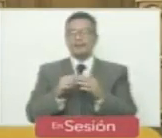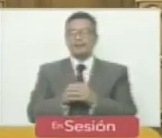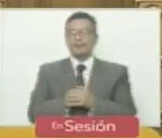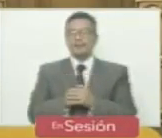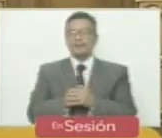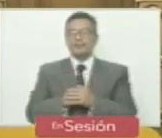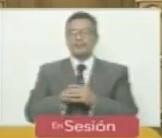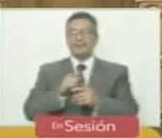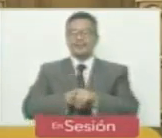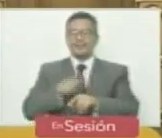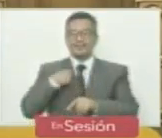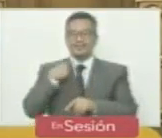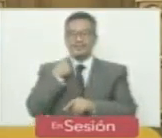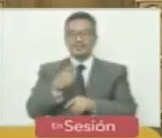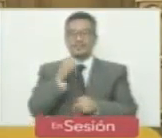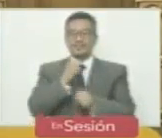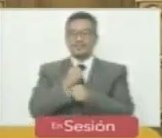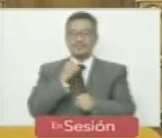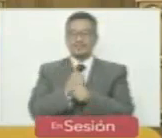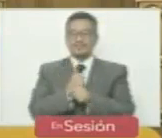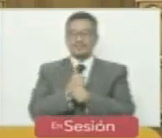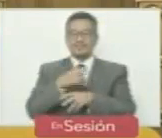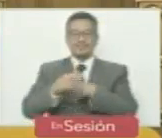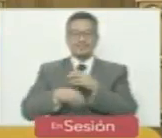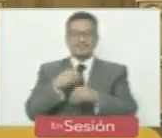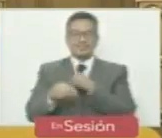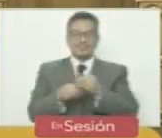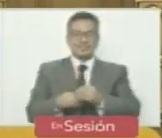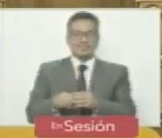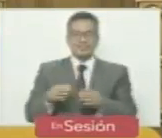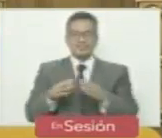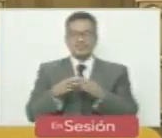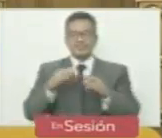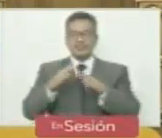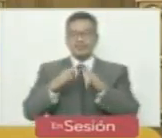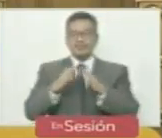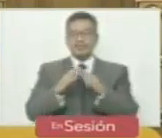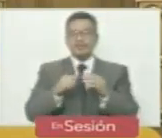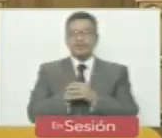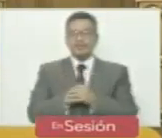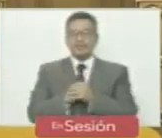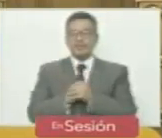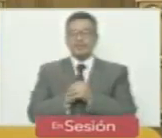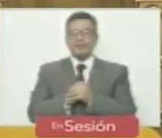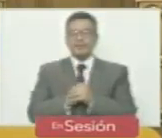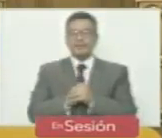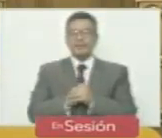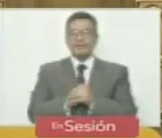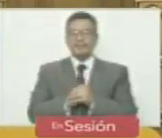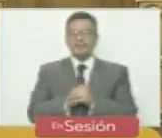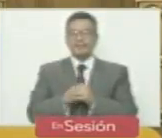estamos señalando un trabajo que se realiza desde la casa de habitación, que es un trabajo